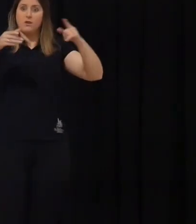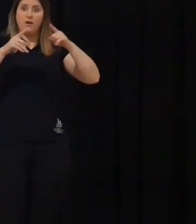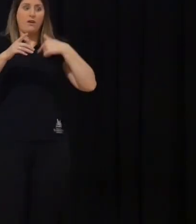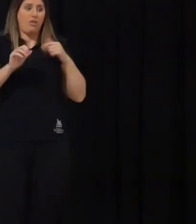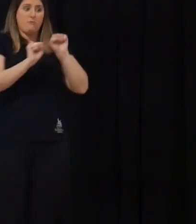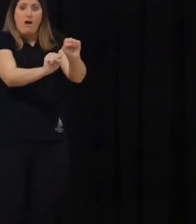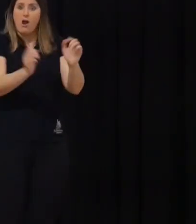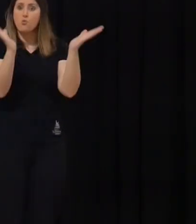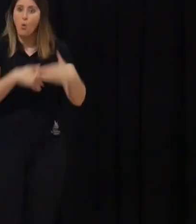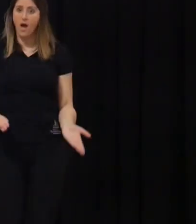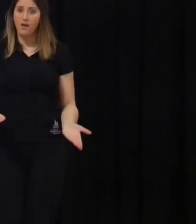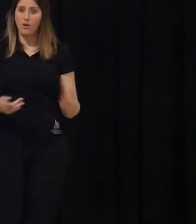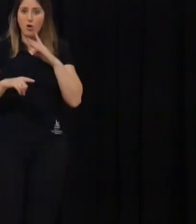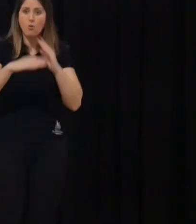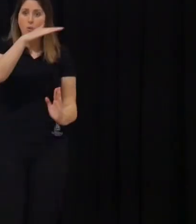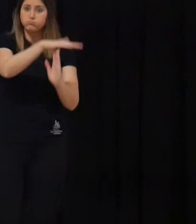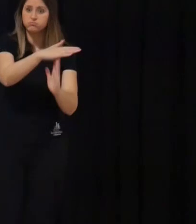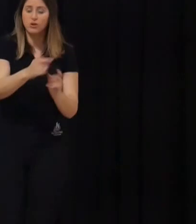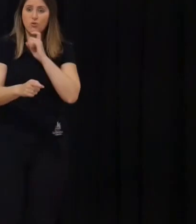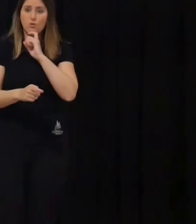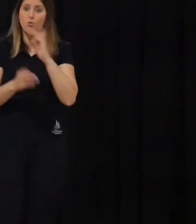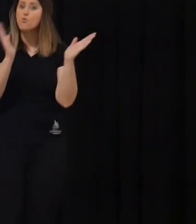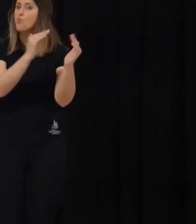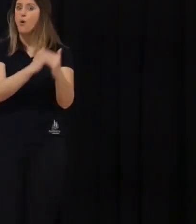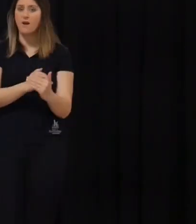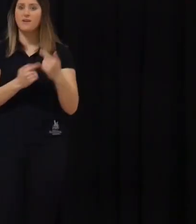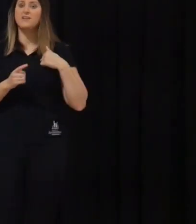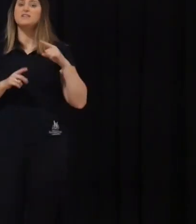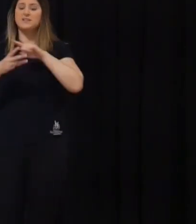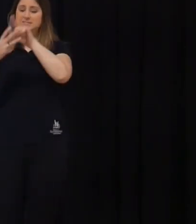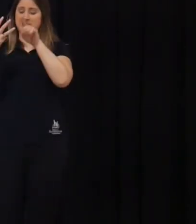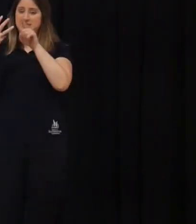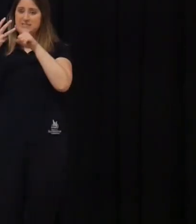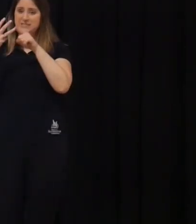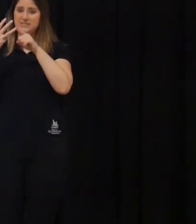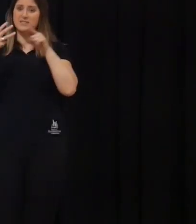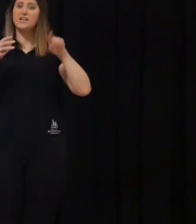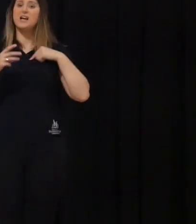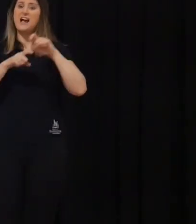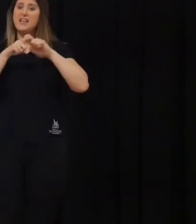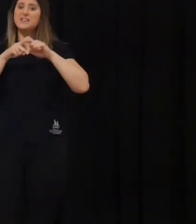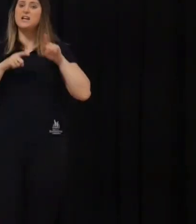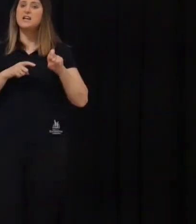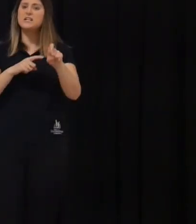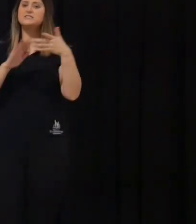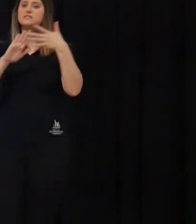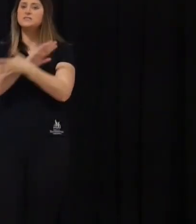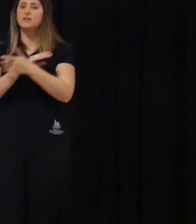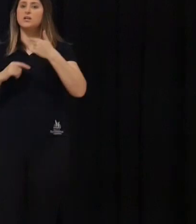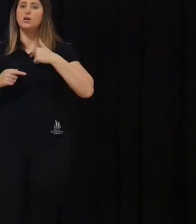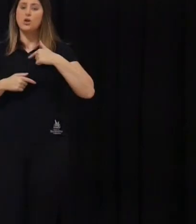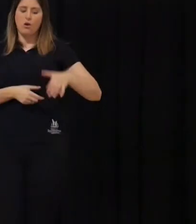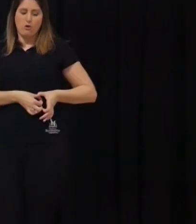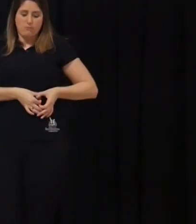nadie que pueda matar. La tercera característica que define al cáncer es su capacidad de irse más allá de donde